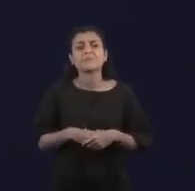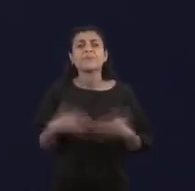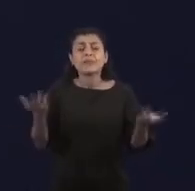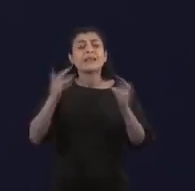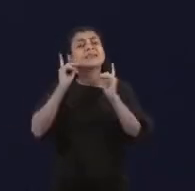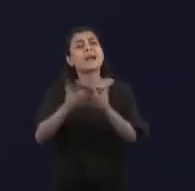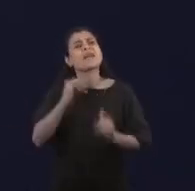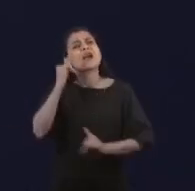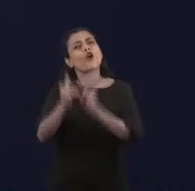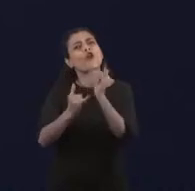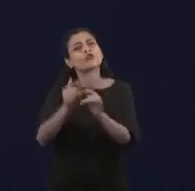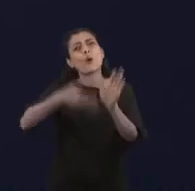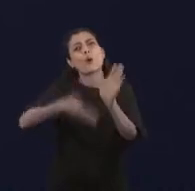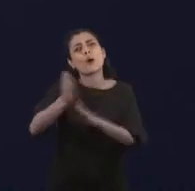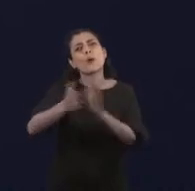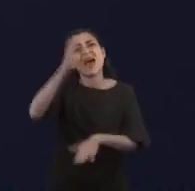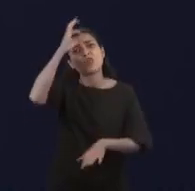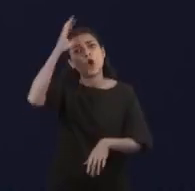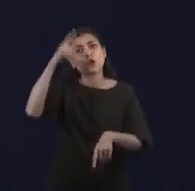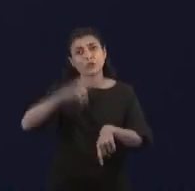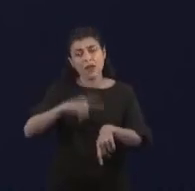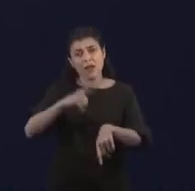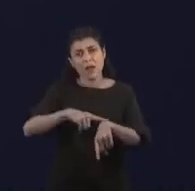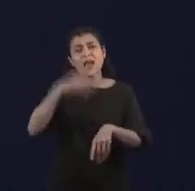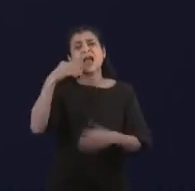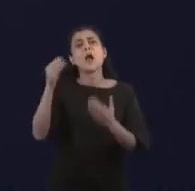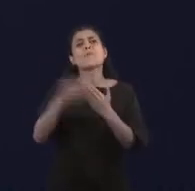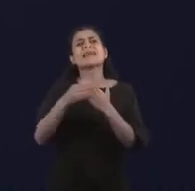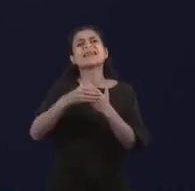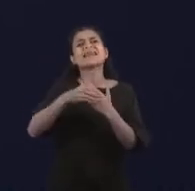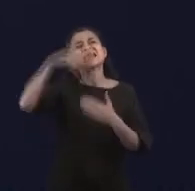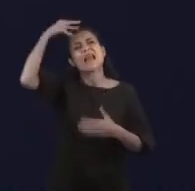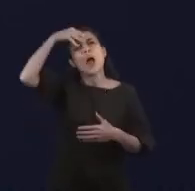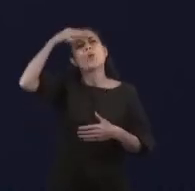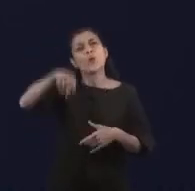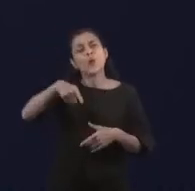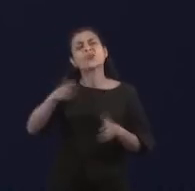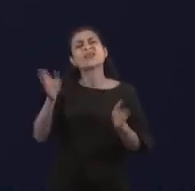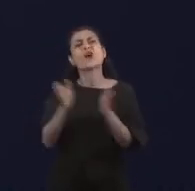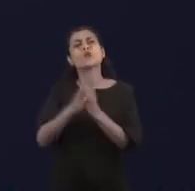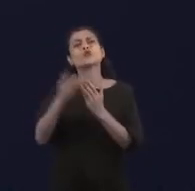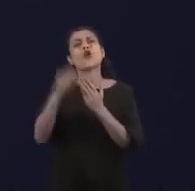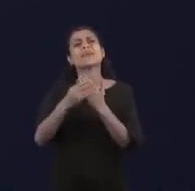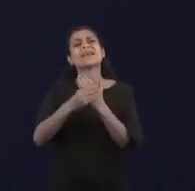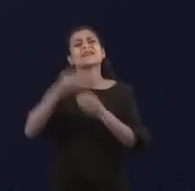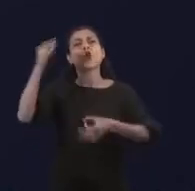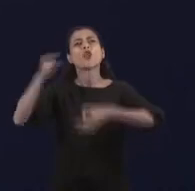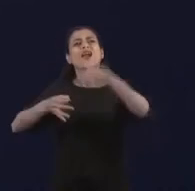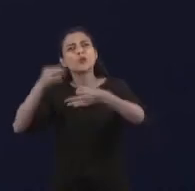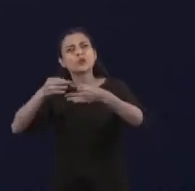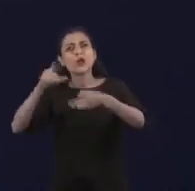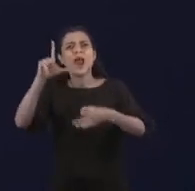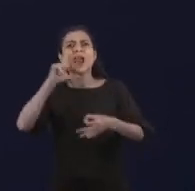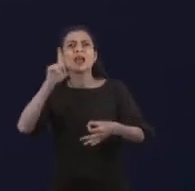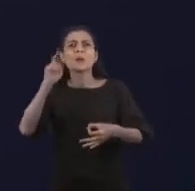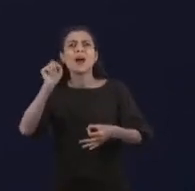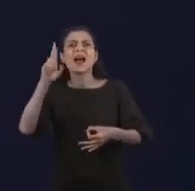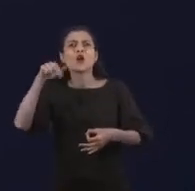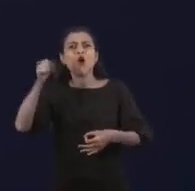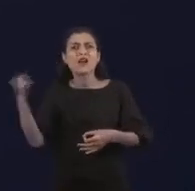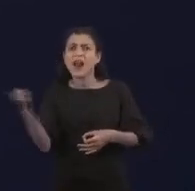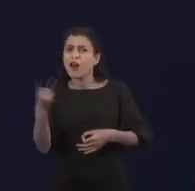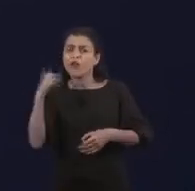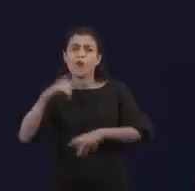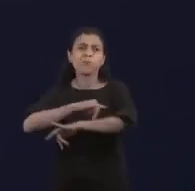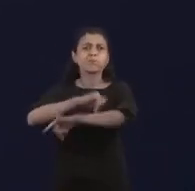Contarles también, ahora a las 12 del mediodía, la ministra de Seguridad Patricia Bullrich y el ministro de Justicia Mariano Cuño Libarona van a anunciar